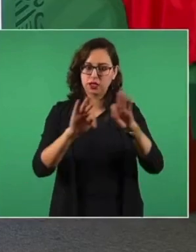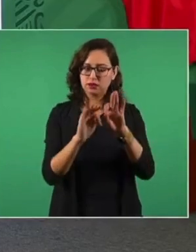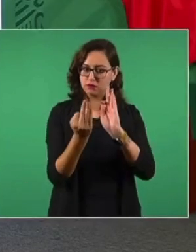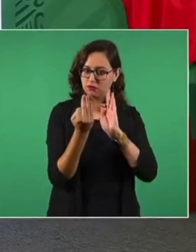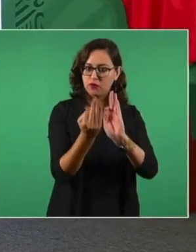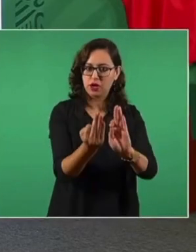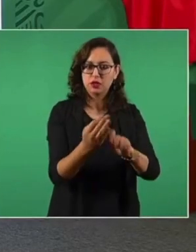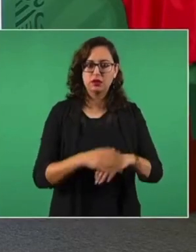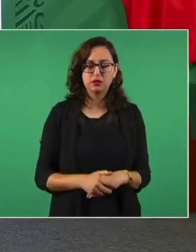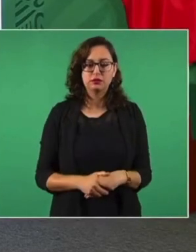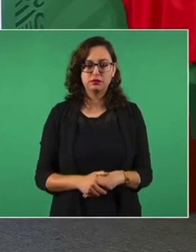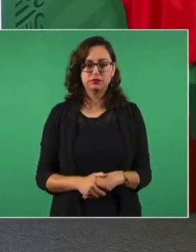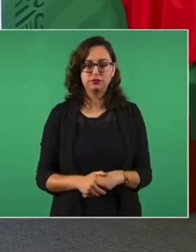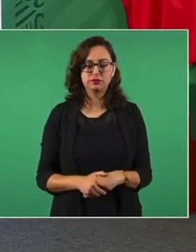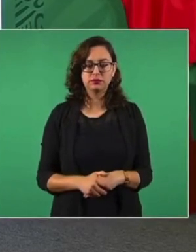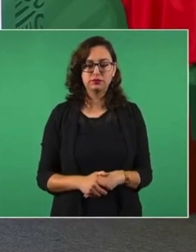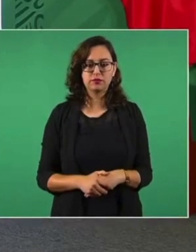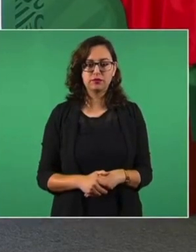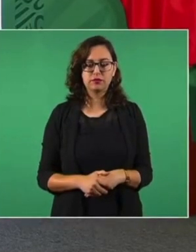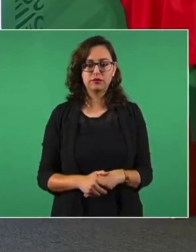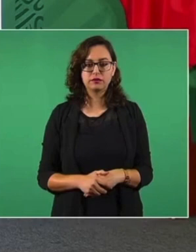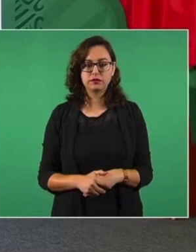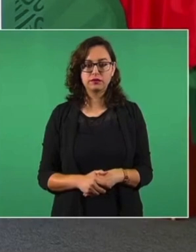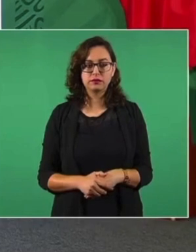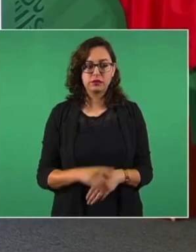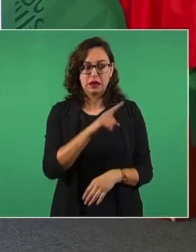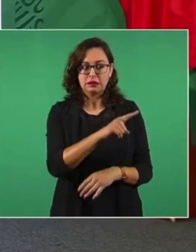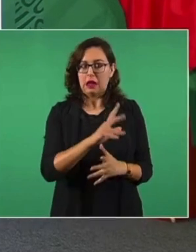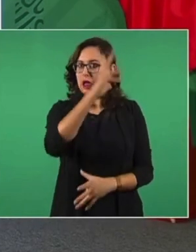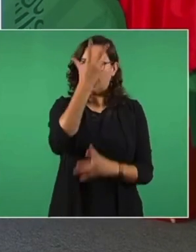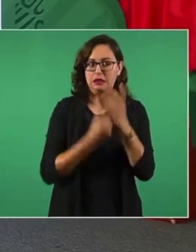Parece que ya está cambiando de opinión y se va a quedar.